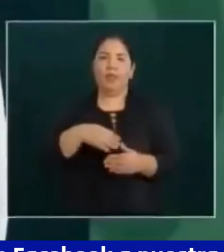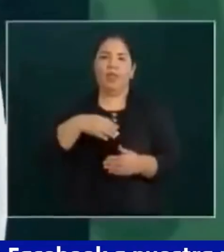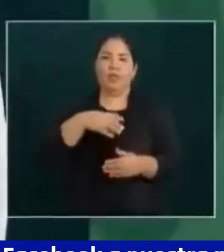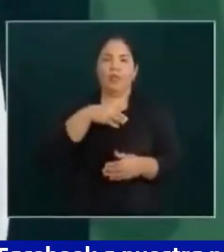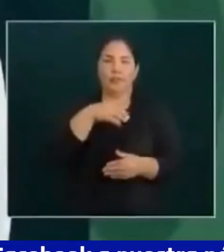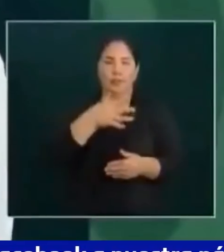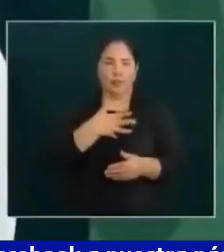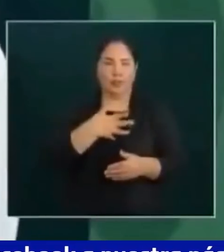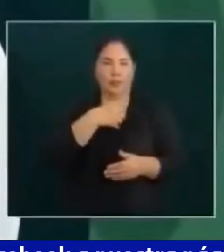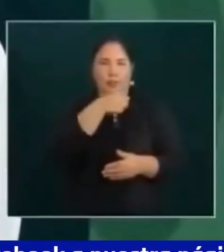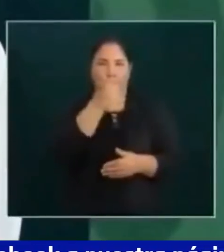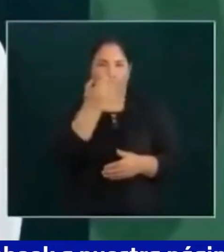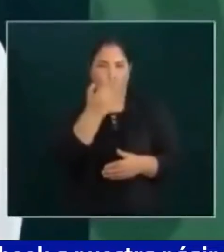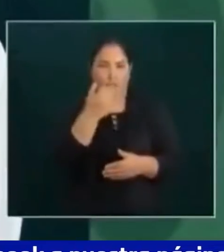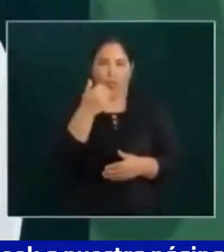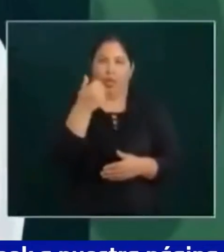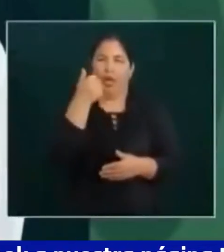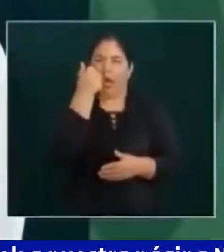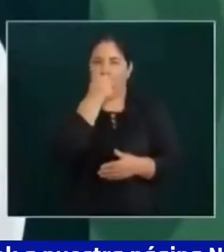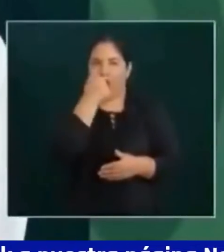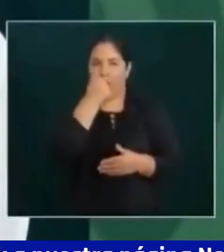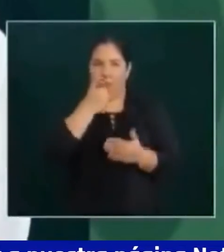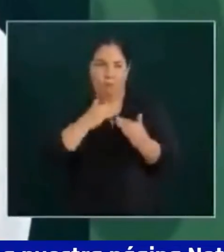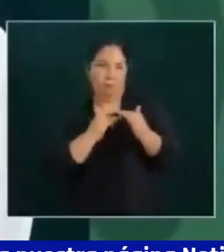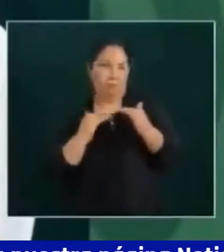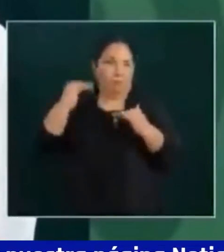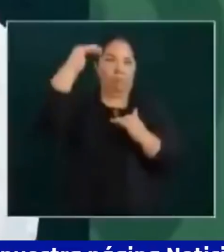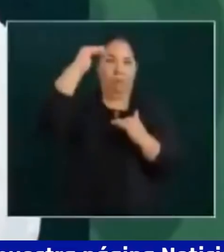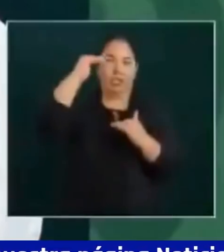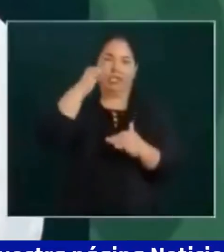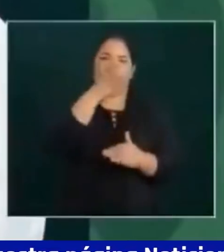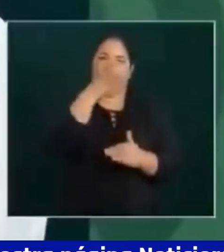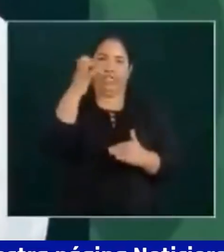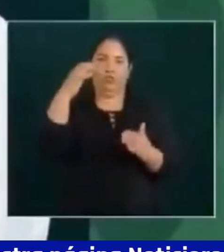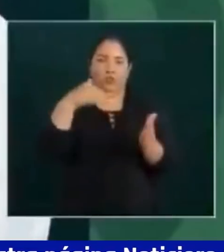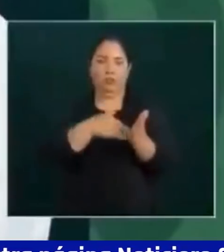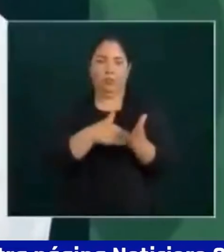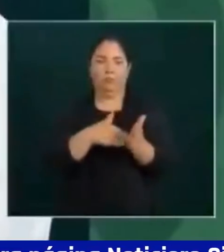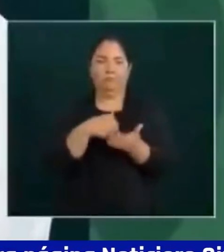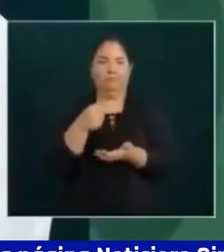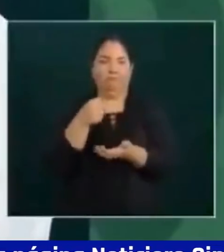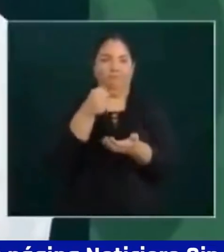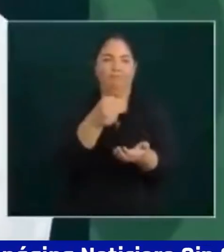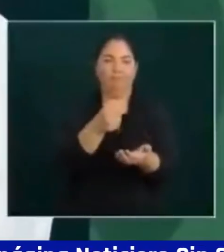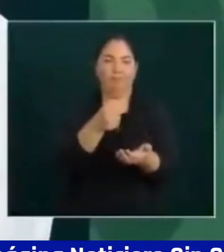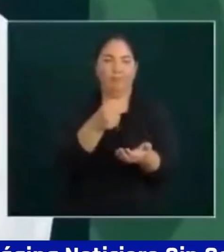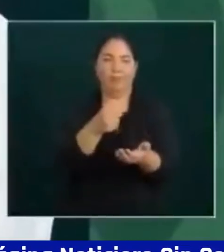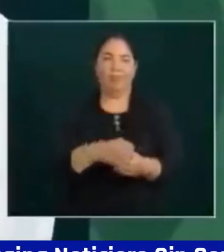de 150 alumnos hacia adelante, 500,000 pesos.